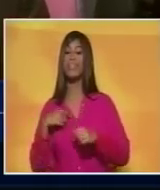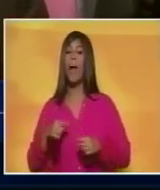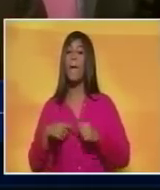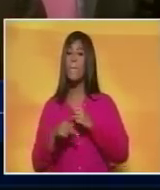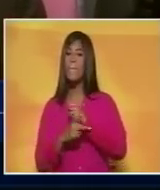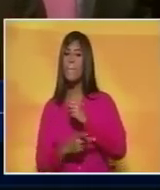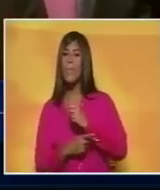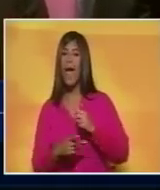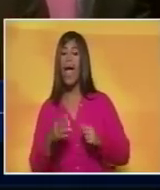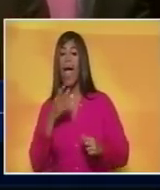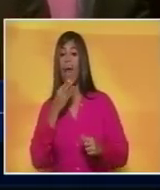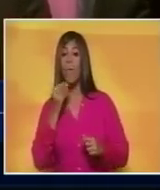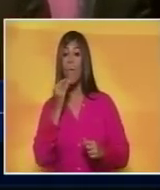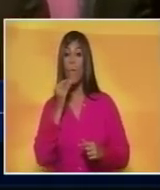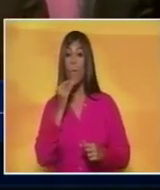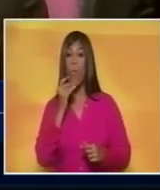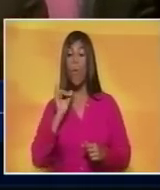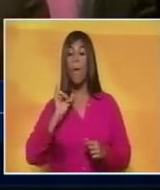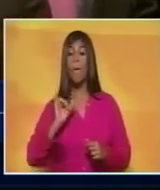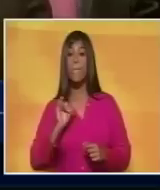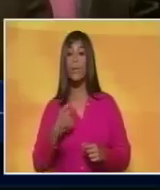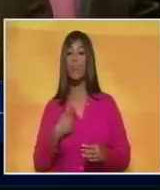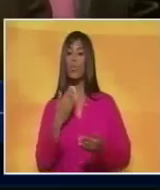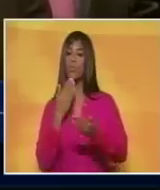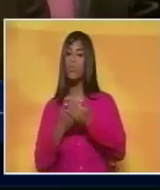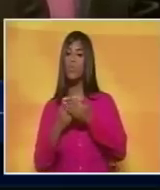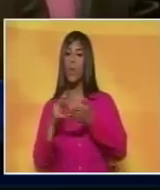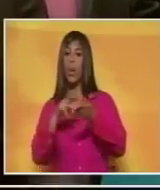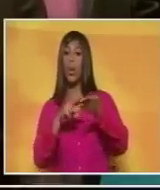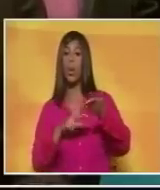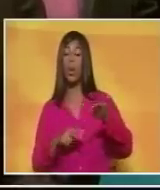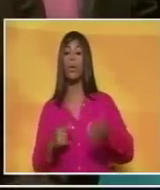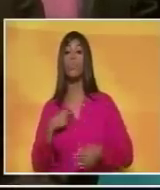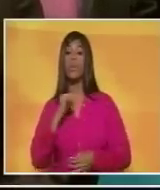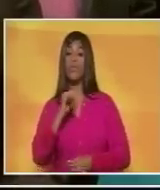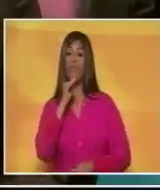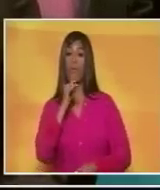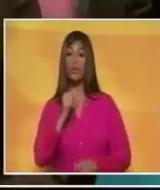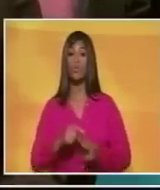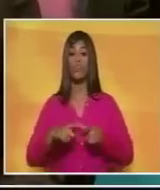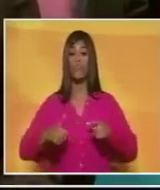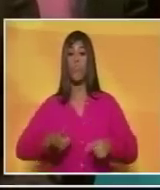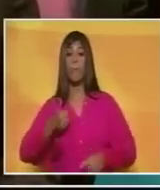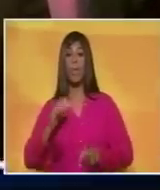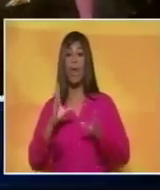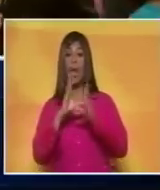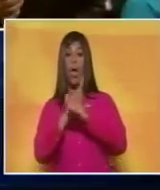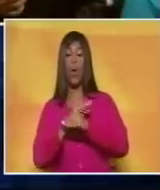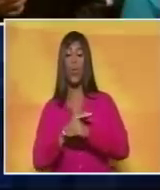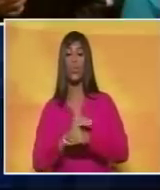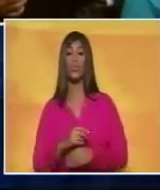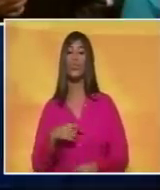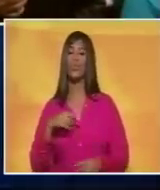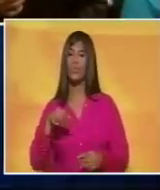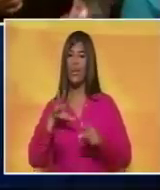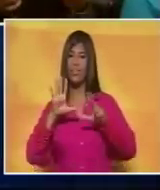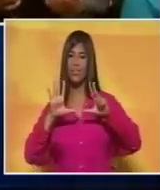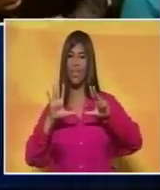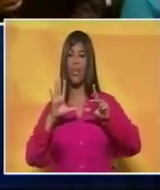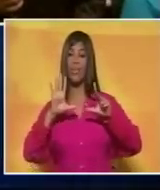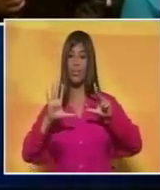Carabobo leer una proclama con sus exigencias. Por supuesto, esta información será ampliada esta noche en nuestra emisión estelar.